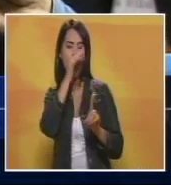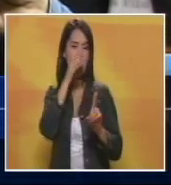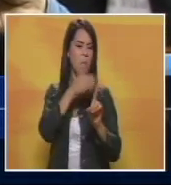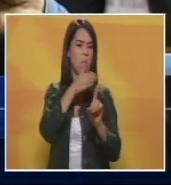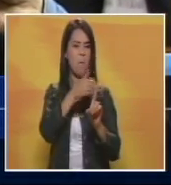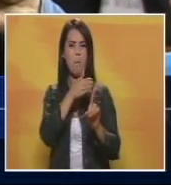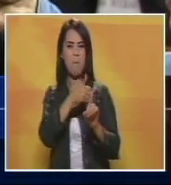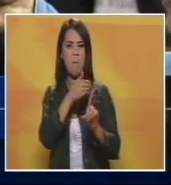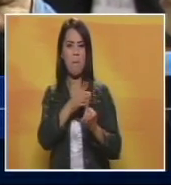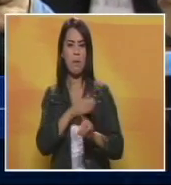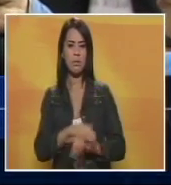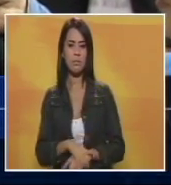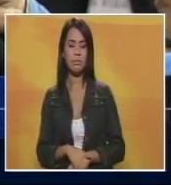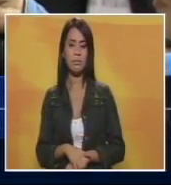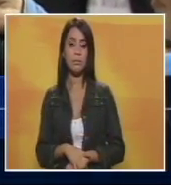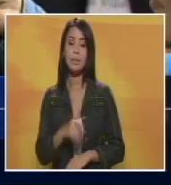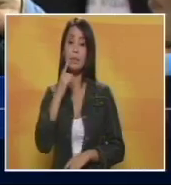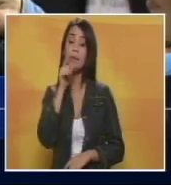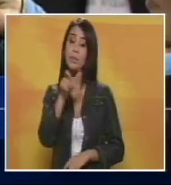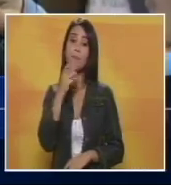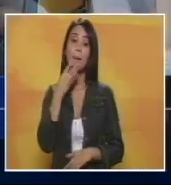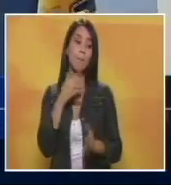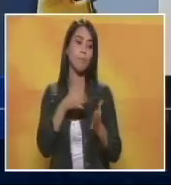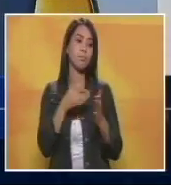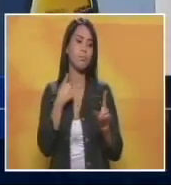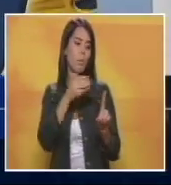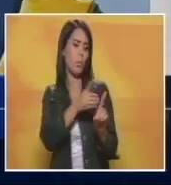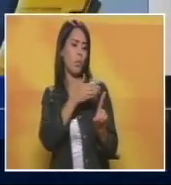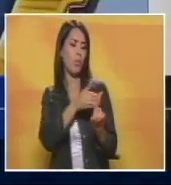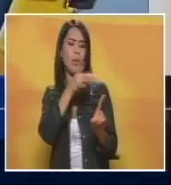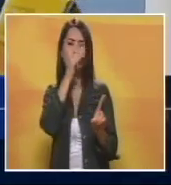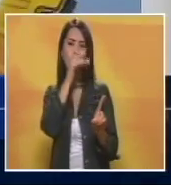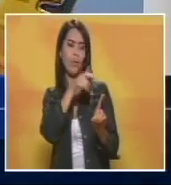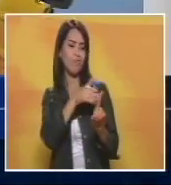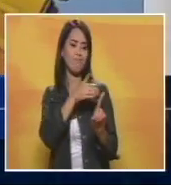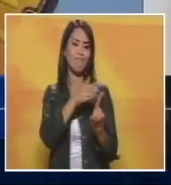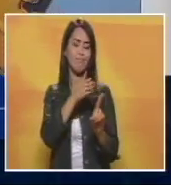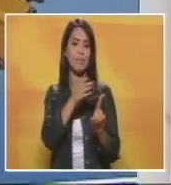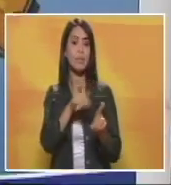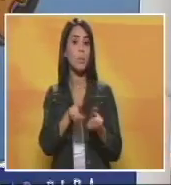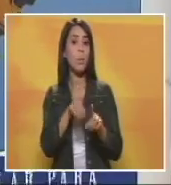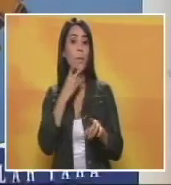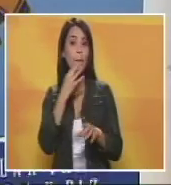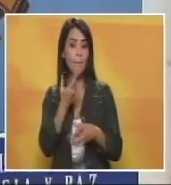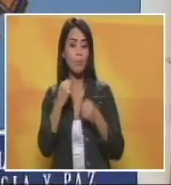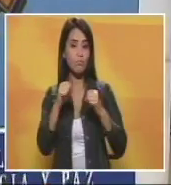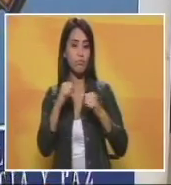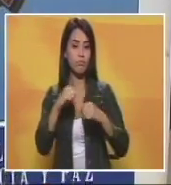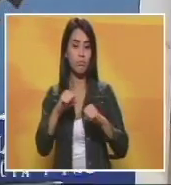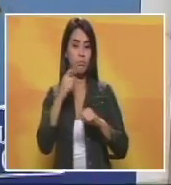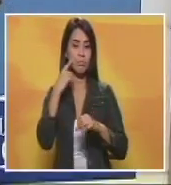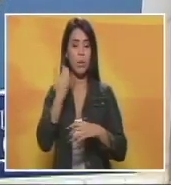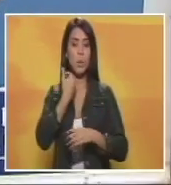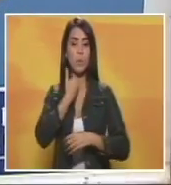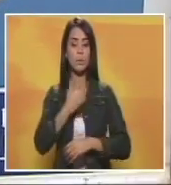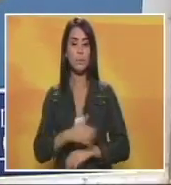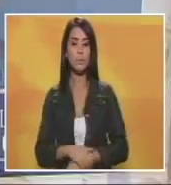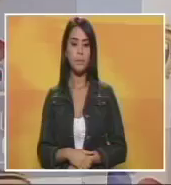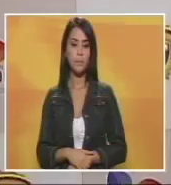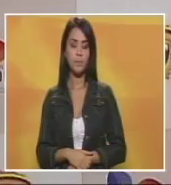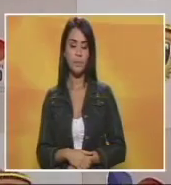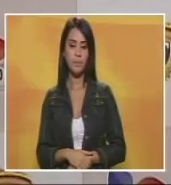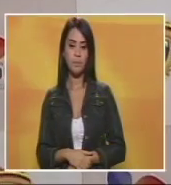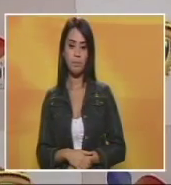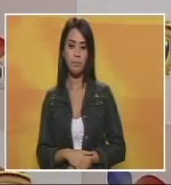para evitar el bullying, se dejan someter y llevar a esta condición de sometimiento que les puede traer consecuencias irreversibles a la